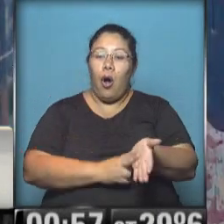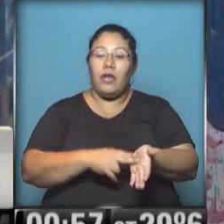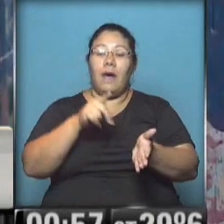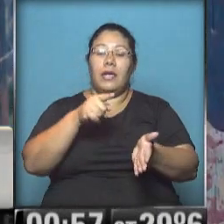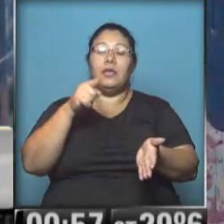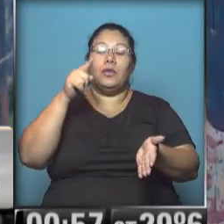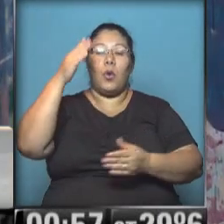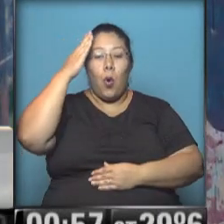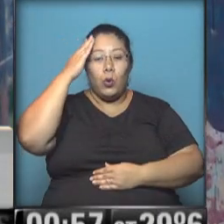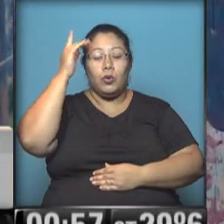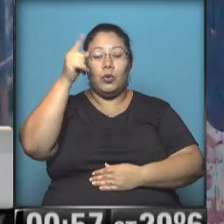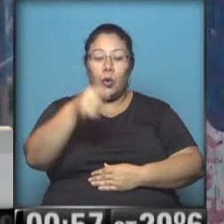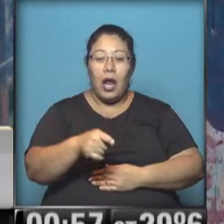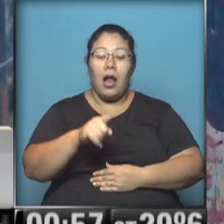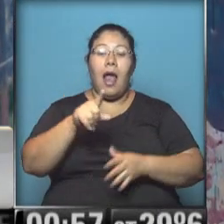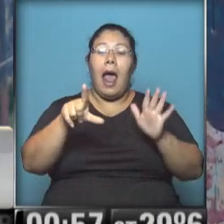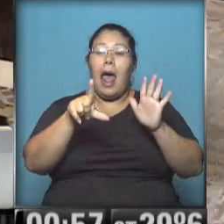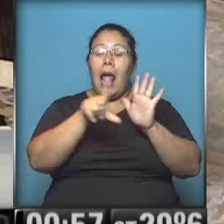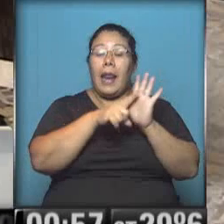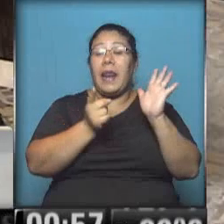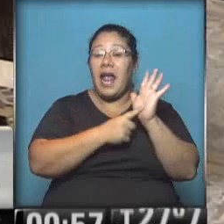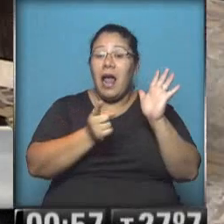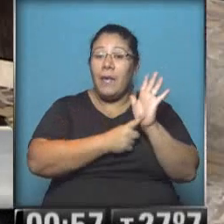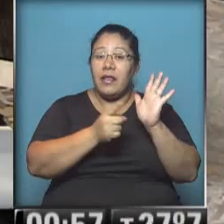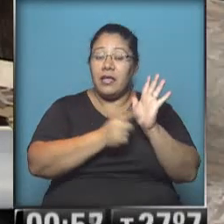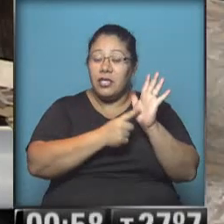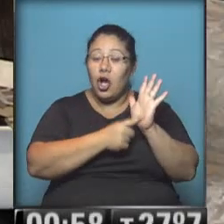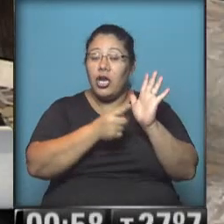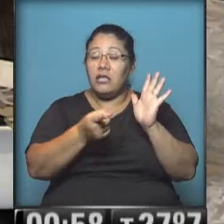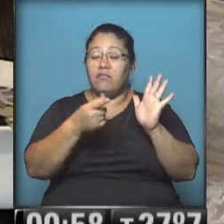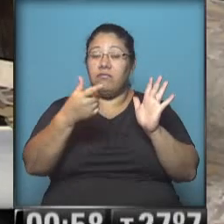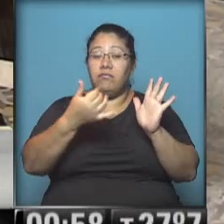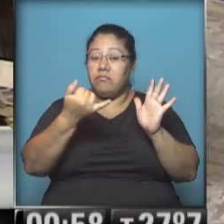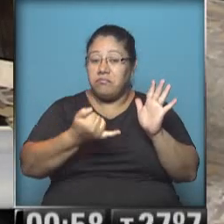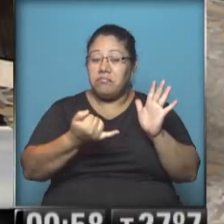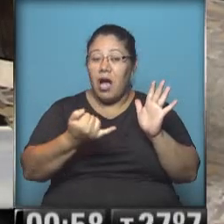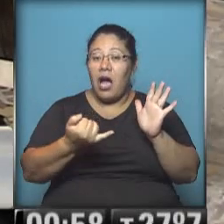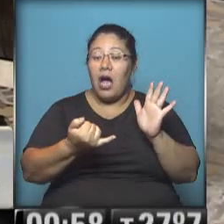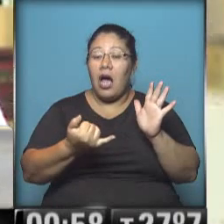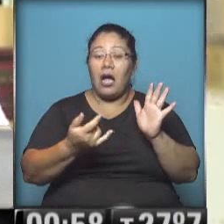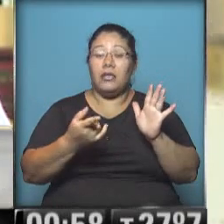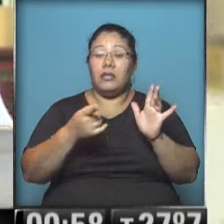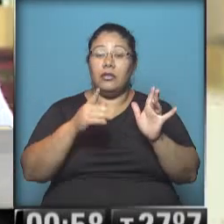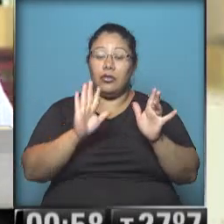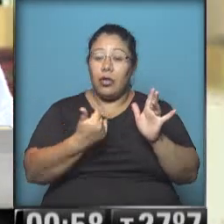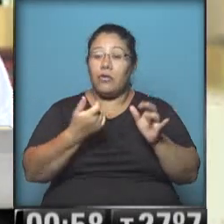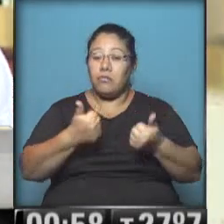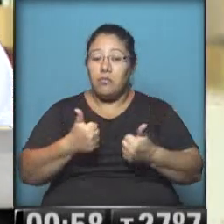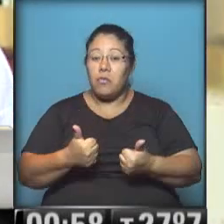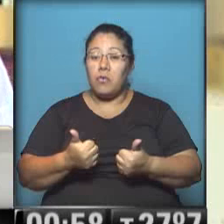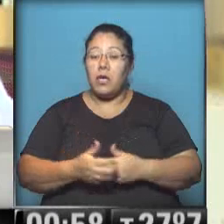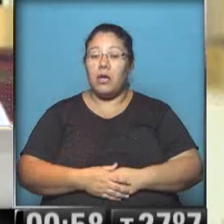que cumple con todas las reglamentaciones que exige la legislación vigente. La interpretación que nosotros tenemos de todo esto es que, digamos,